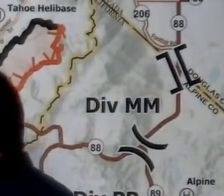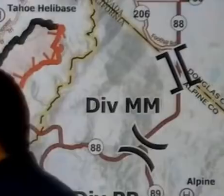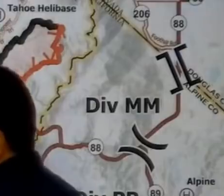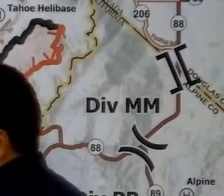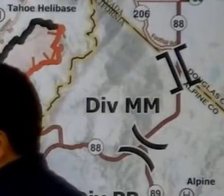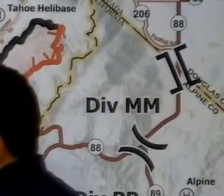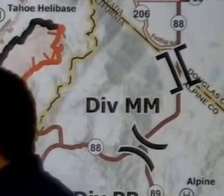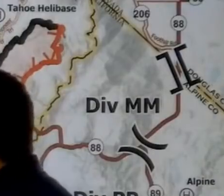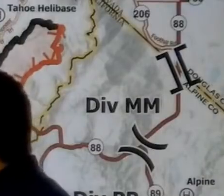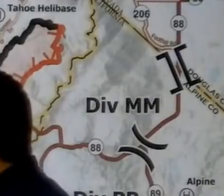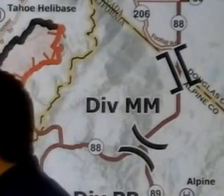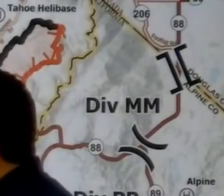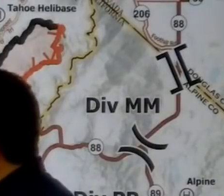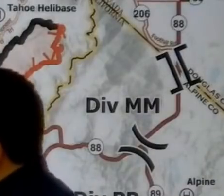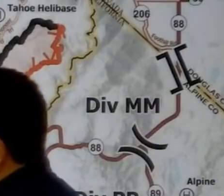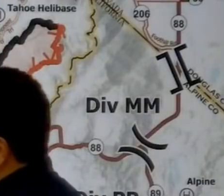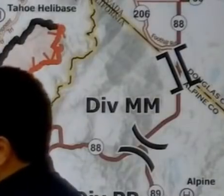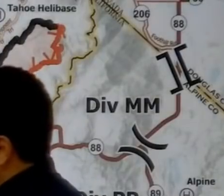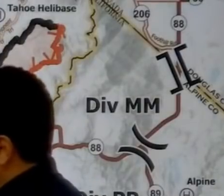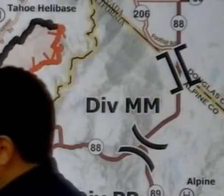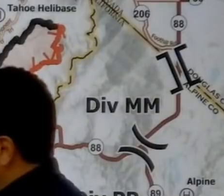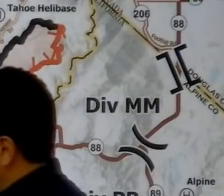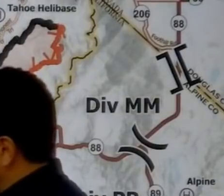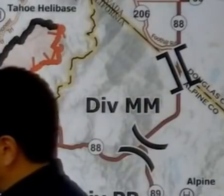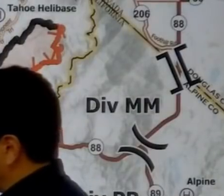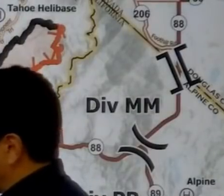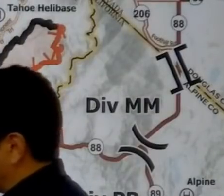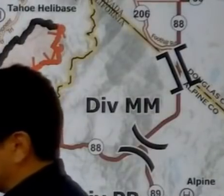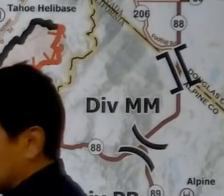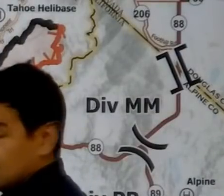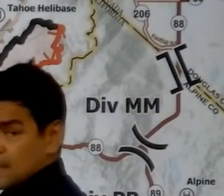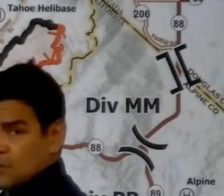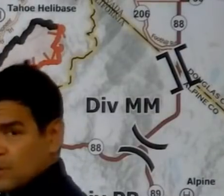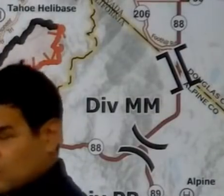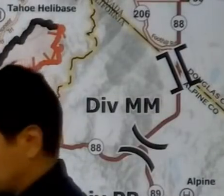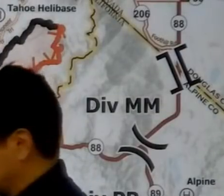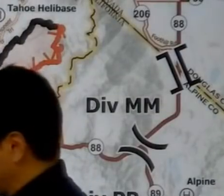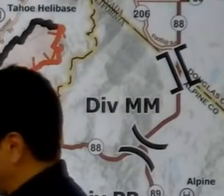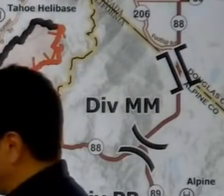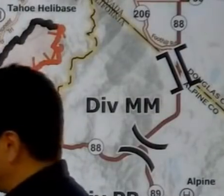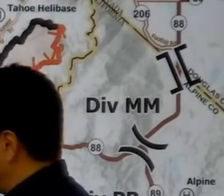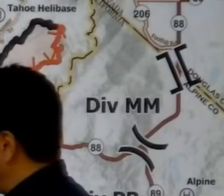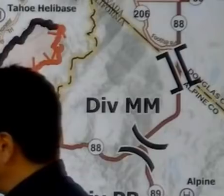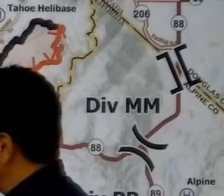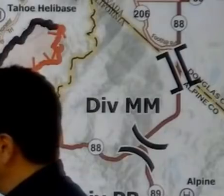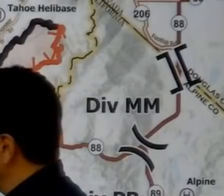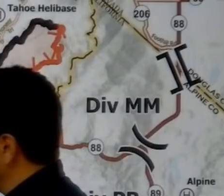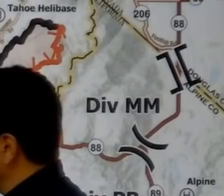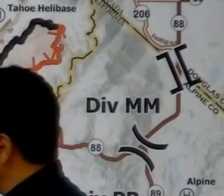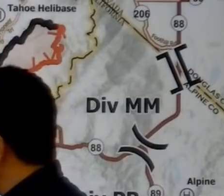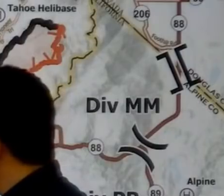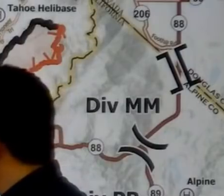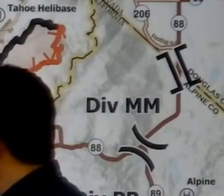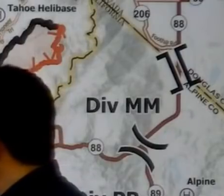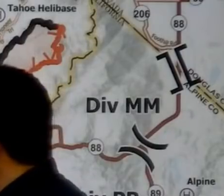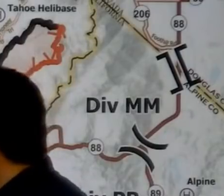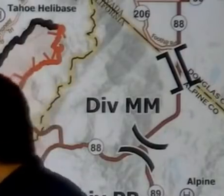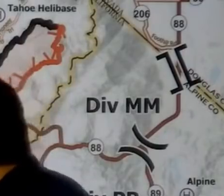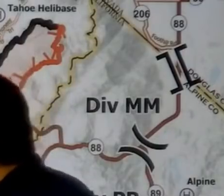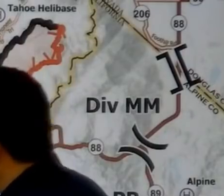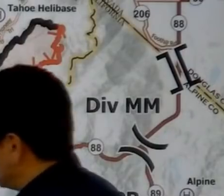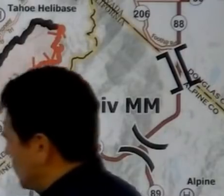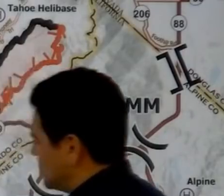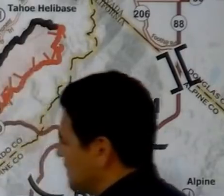poquito menos caliente. Se han enfriado esas brasas calientes que tuvimos la semana pasada, así que nos ha ayudado un